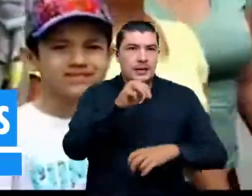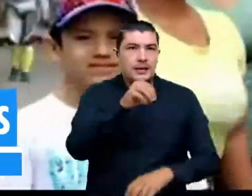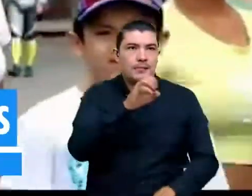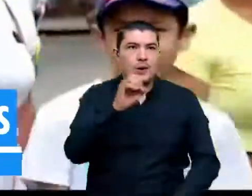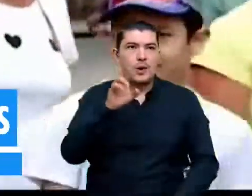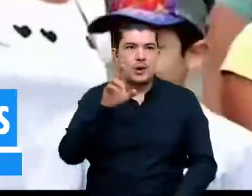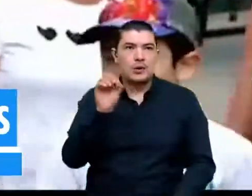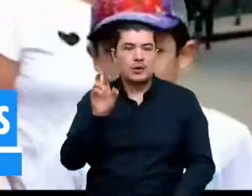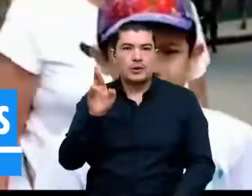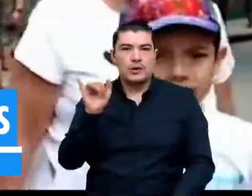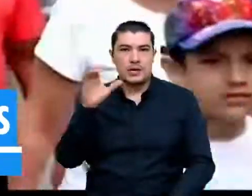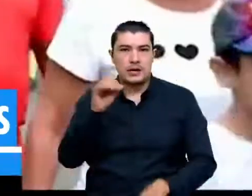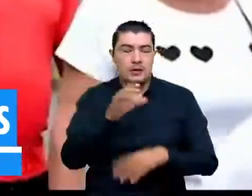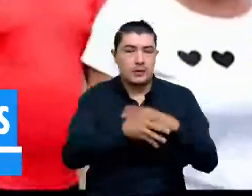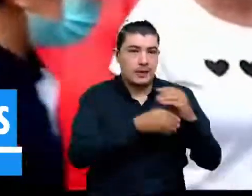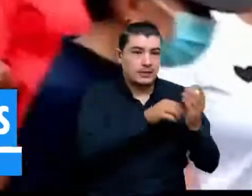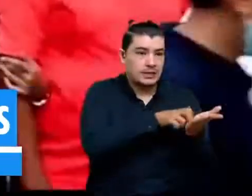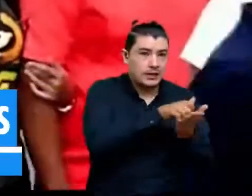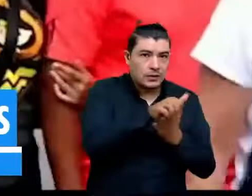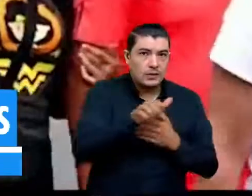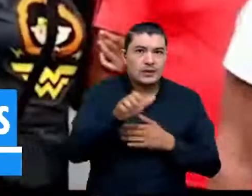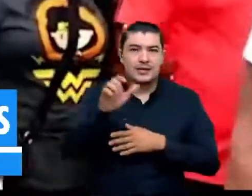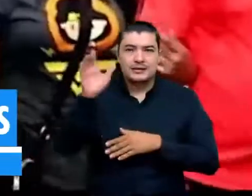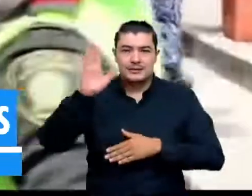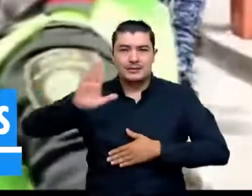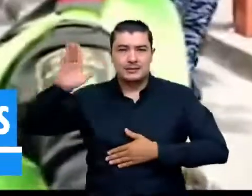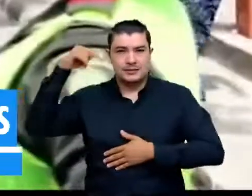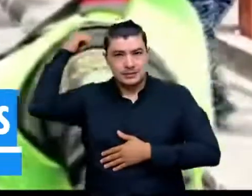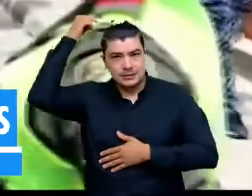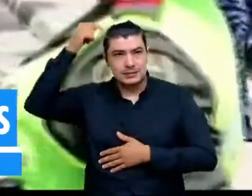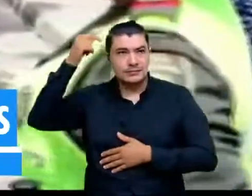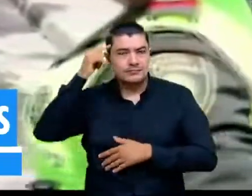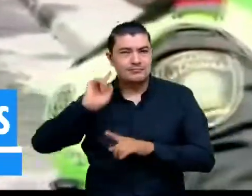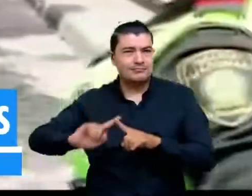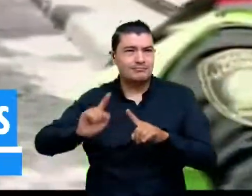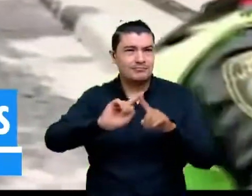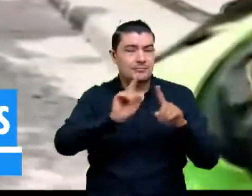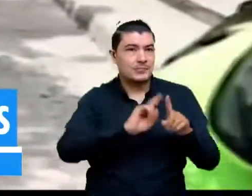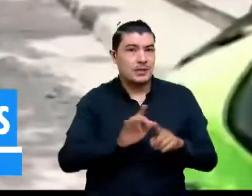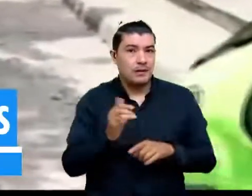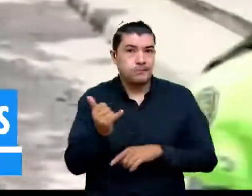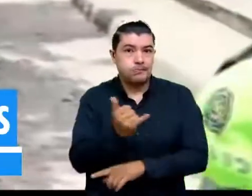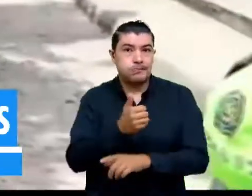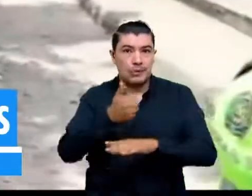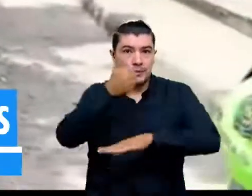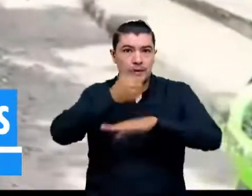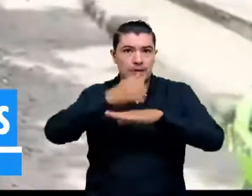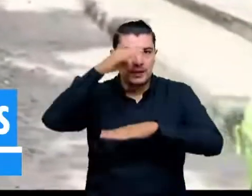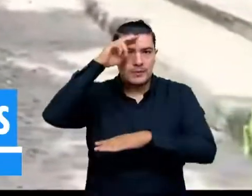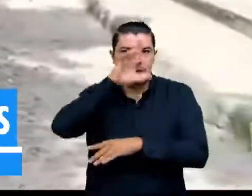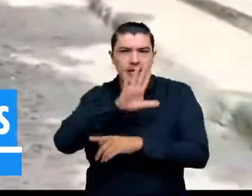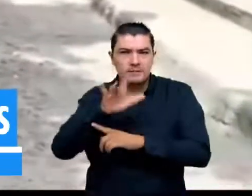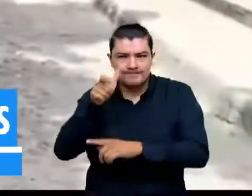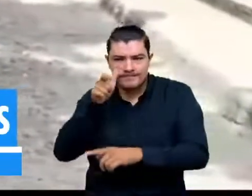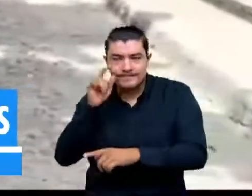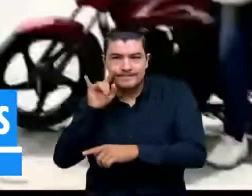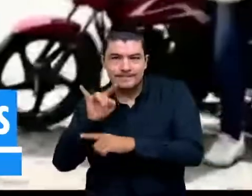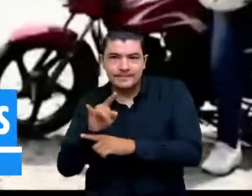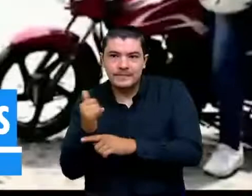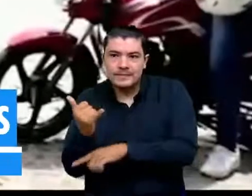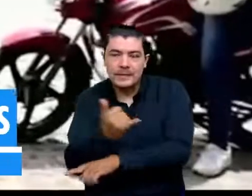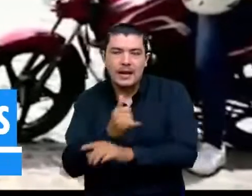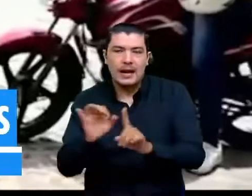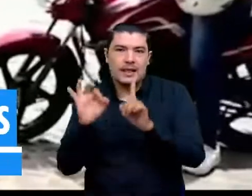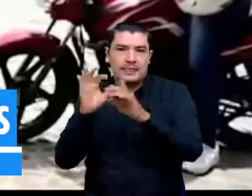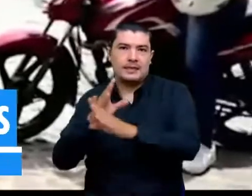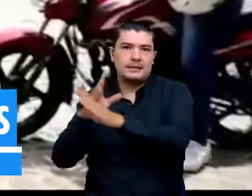el Santísimo en Florida Blanca y el Cerro La Cantera en Piedecuesta. En todos ellos, los uniformados de la policía acompañaron a los feligreses para garantizar su